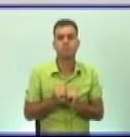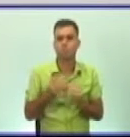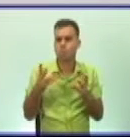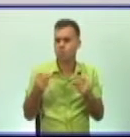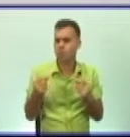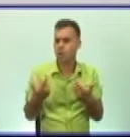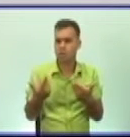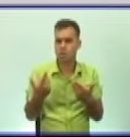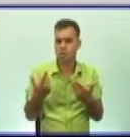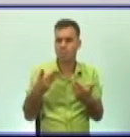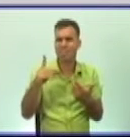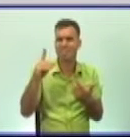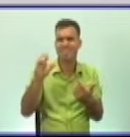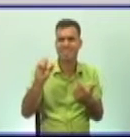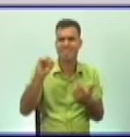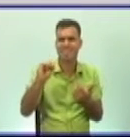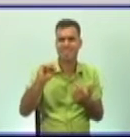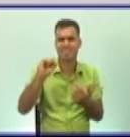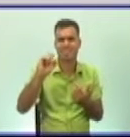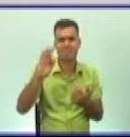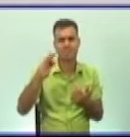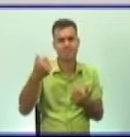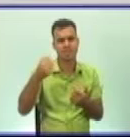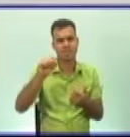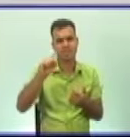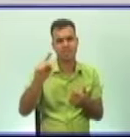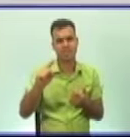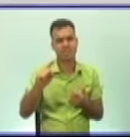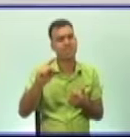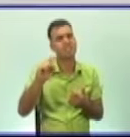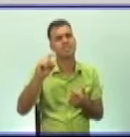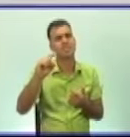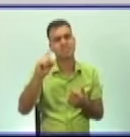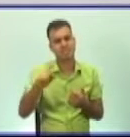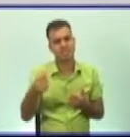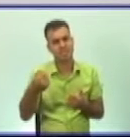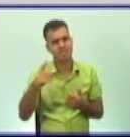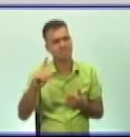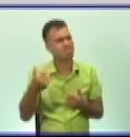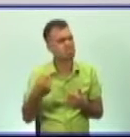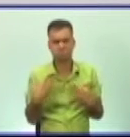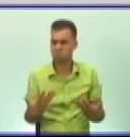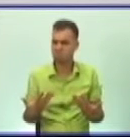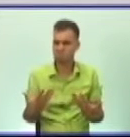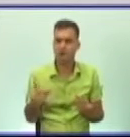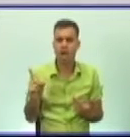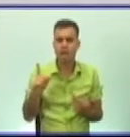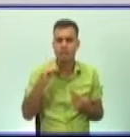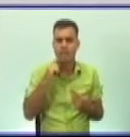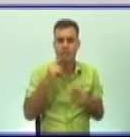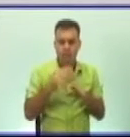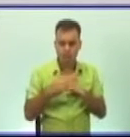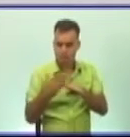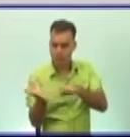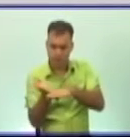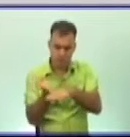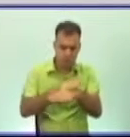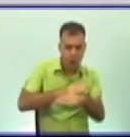desfasada? Tenemos que calcularlo, ¿verdad? Y este desfasaje será de adelanto o de